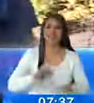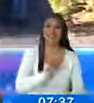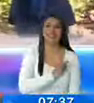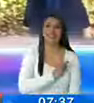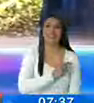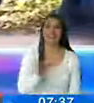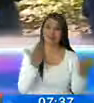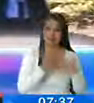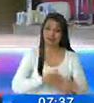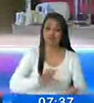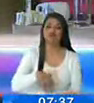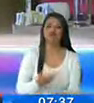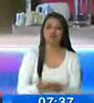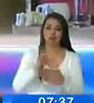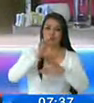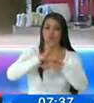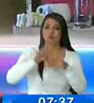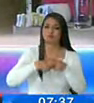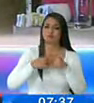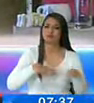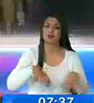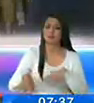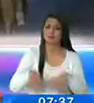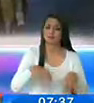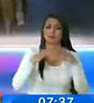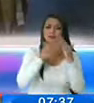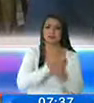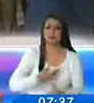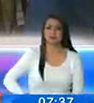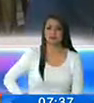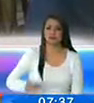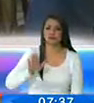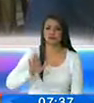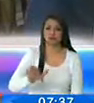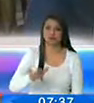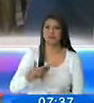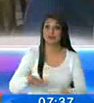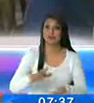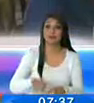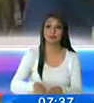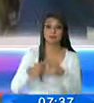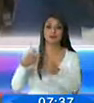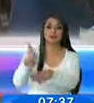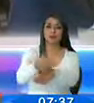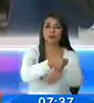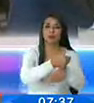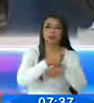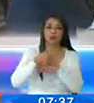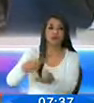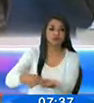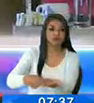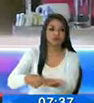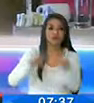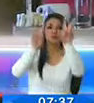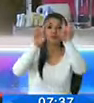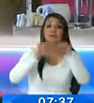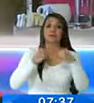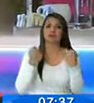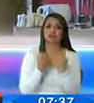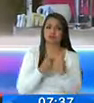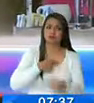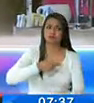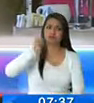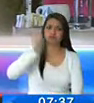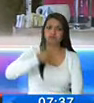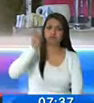presidente Lenín Moreno retomó sus actividades en Carondelet. Previo al inicio del gabinete social, el primer mandatario hizo un llamado de atención,